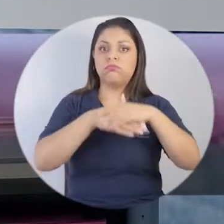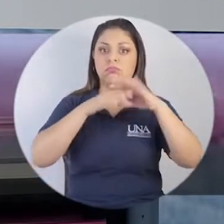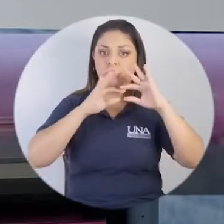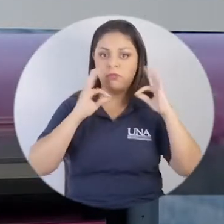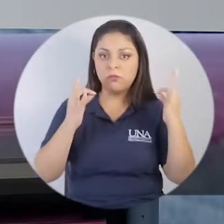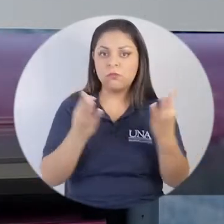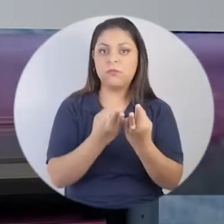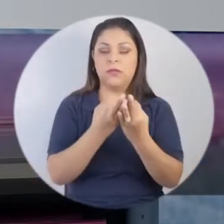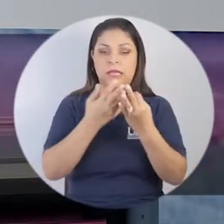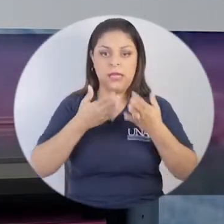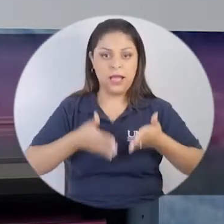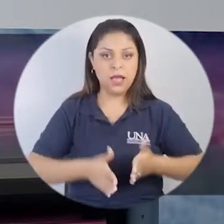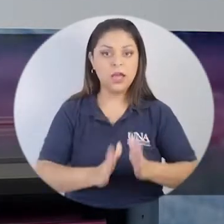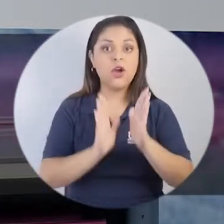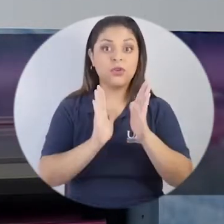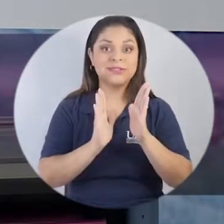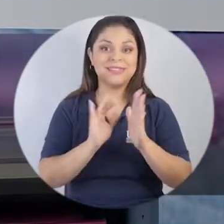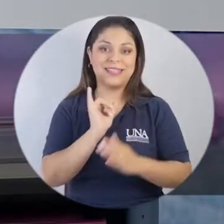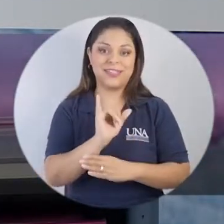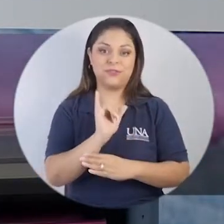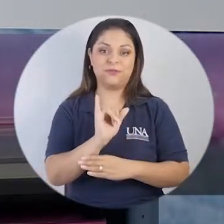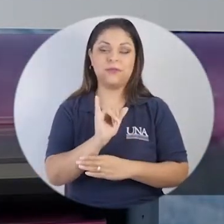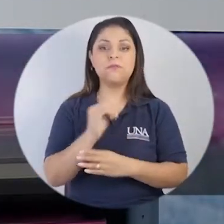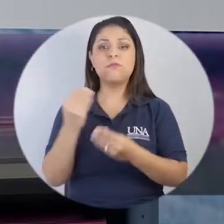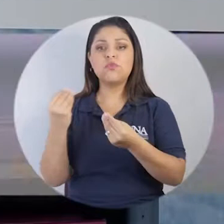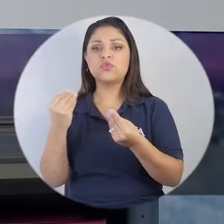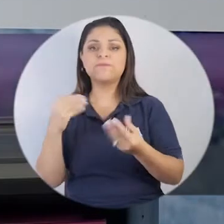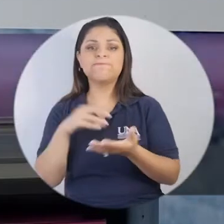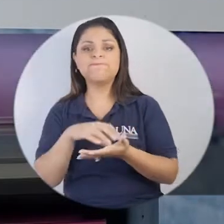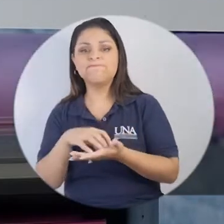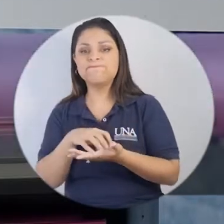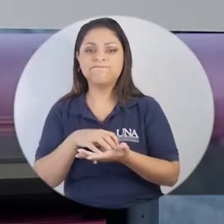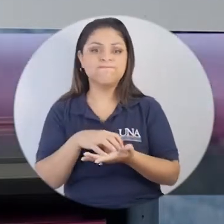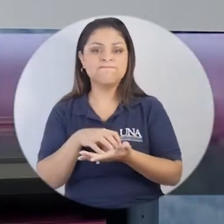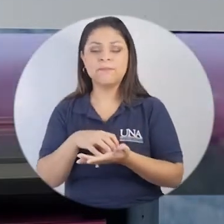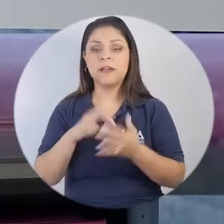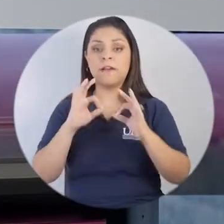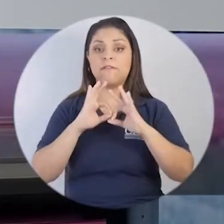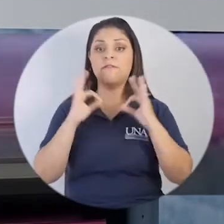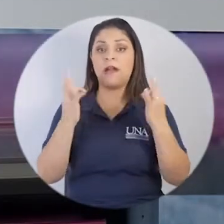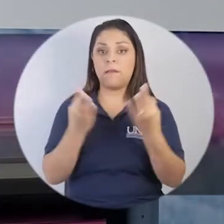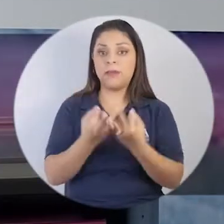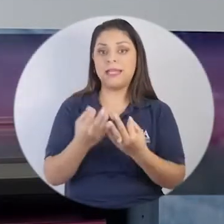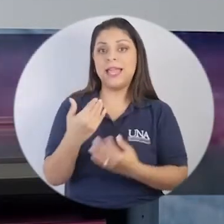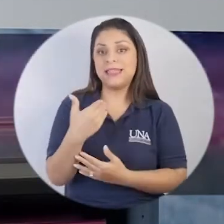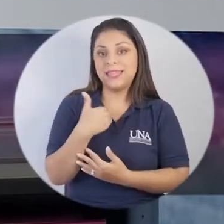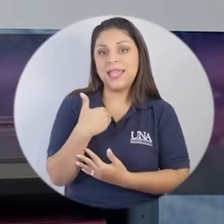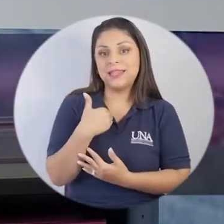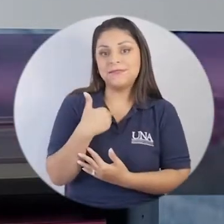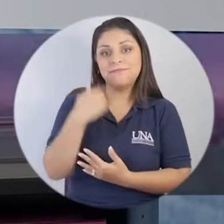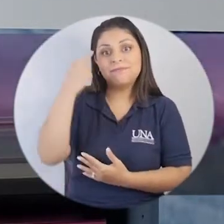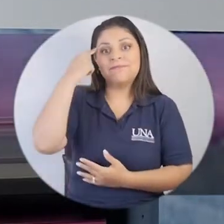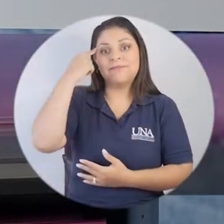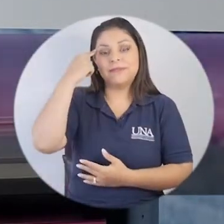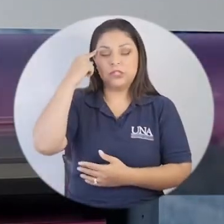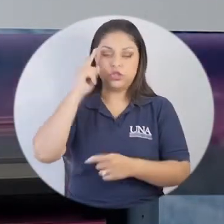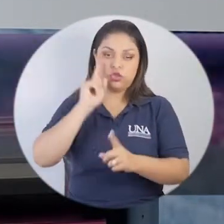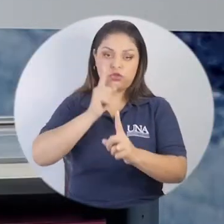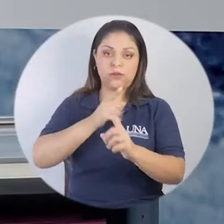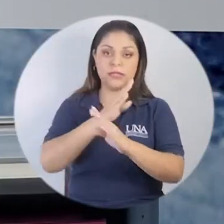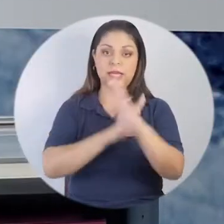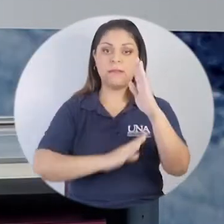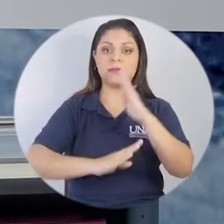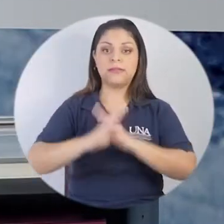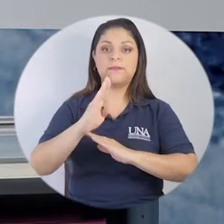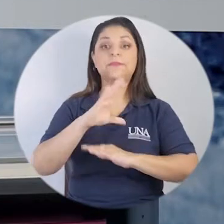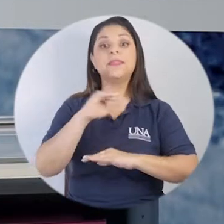sus hijos, ¿verdad? Entonces son muchos cuestionamientos, ¿verdad?, que la familia tiene alrededor, ¿verdad?, del tema de la discapacidad y que van a depender un